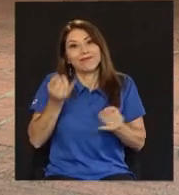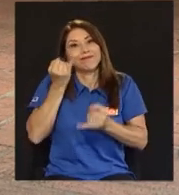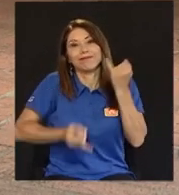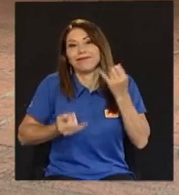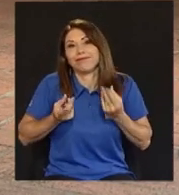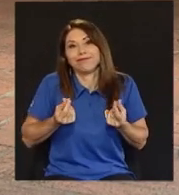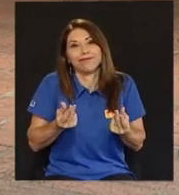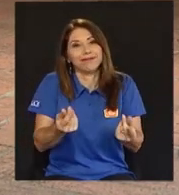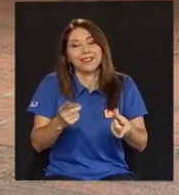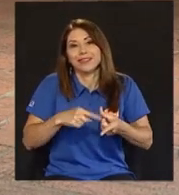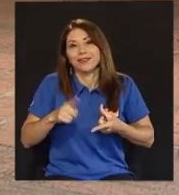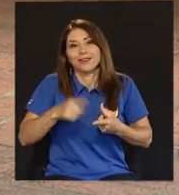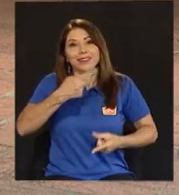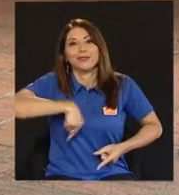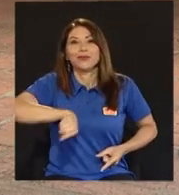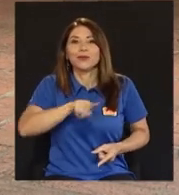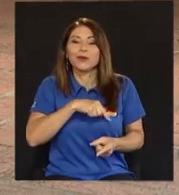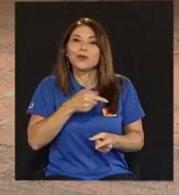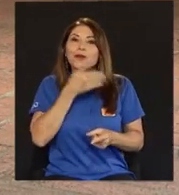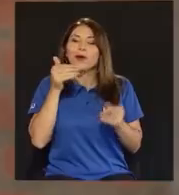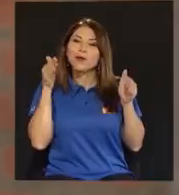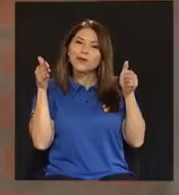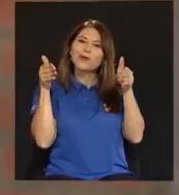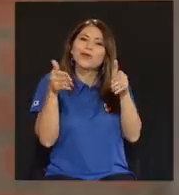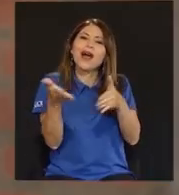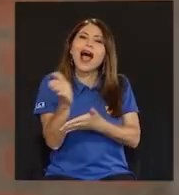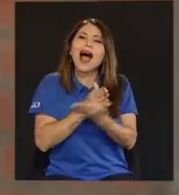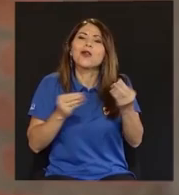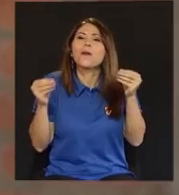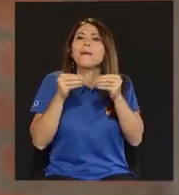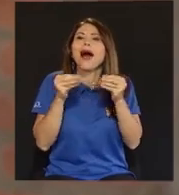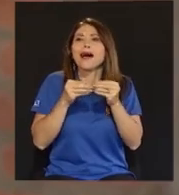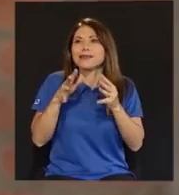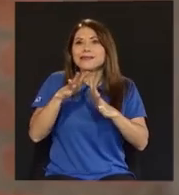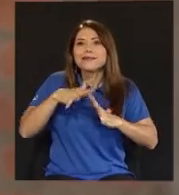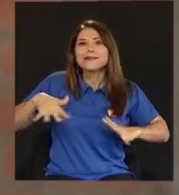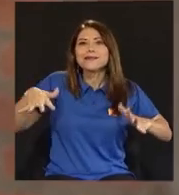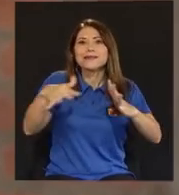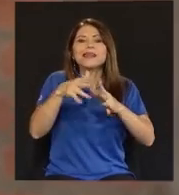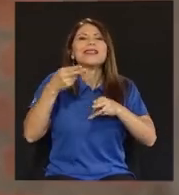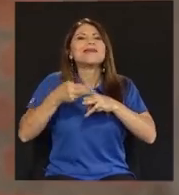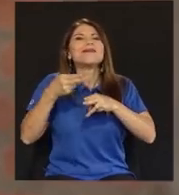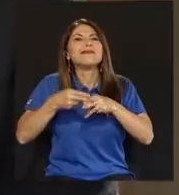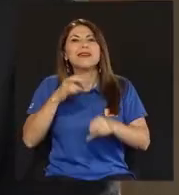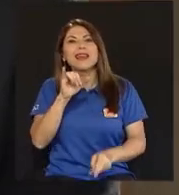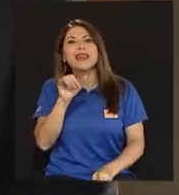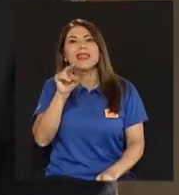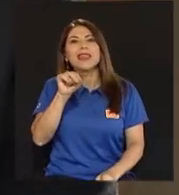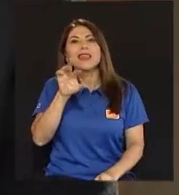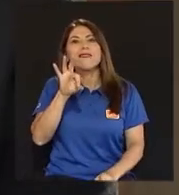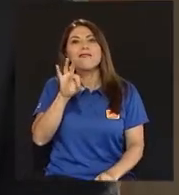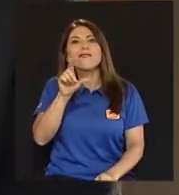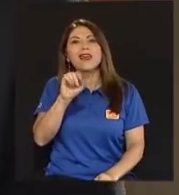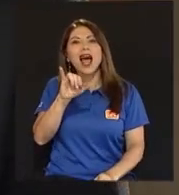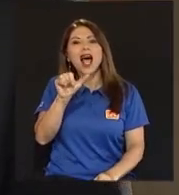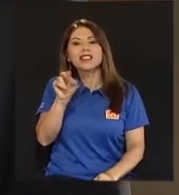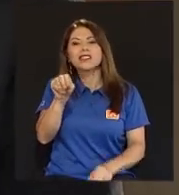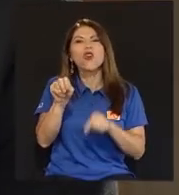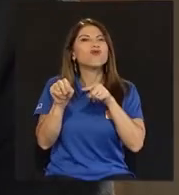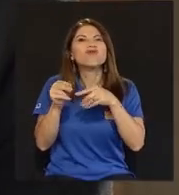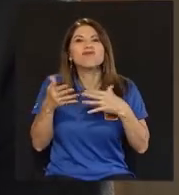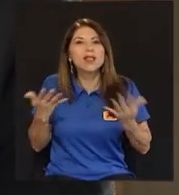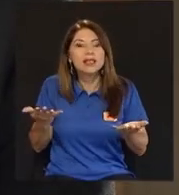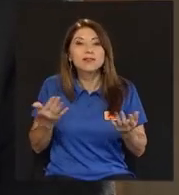vamos a irnos a algo más pedestre. ¿Qué es la inflación? La inflación se entiende como un aumento